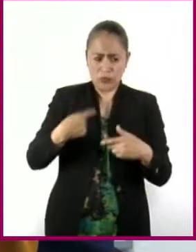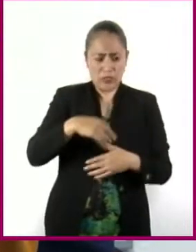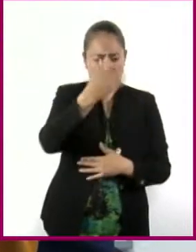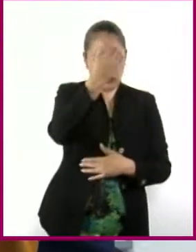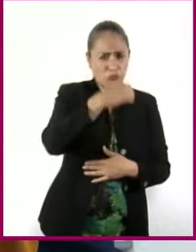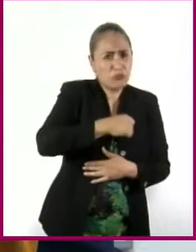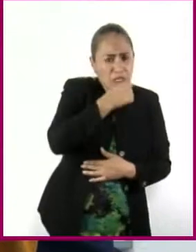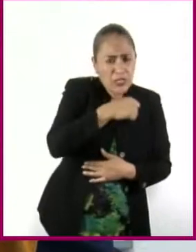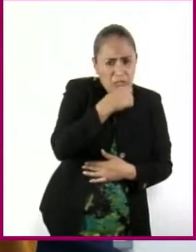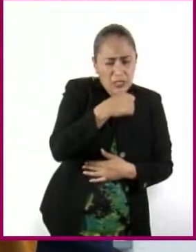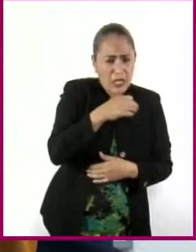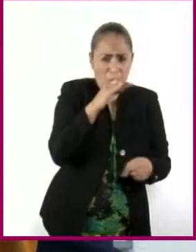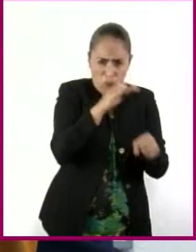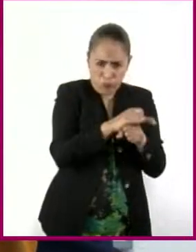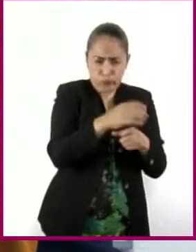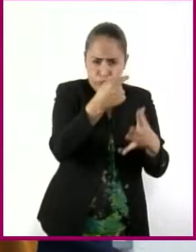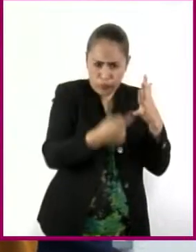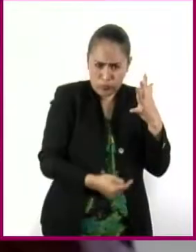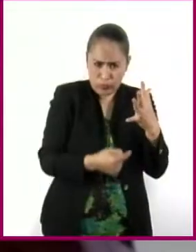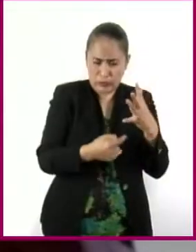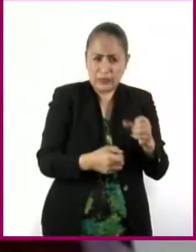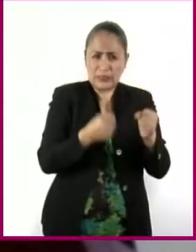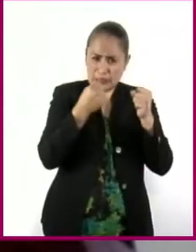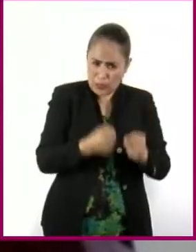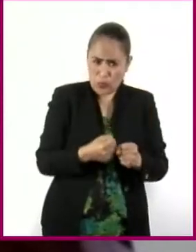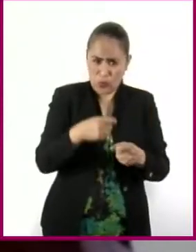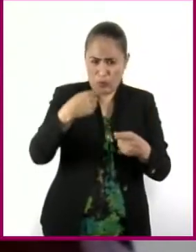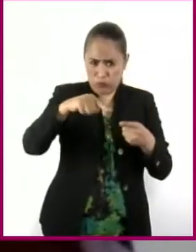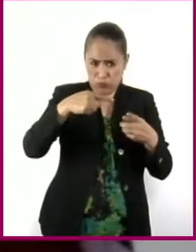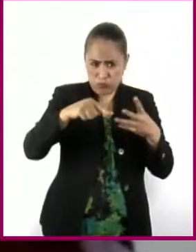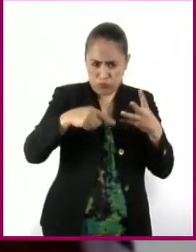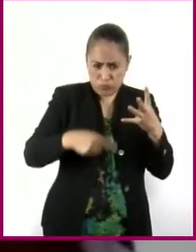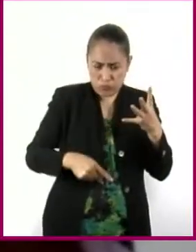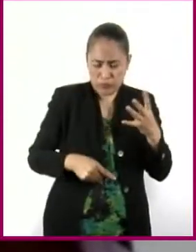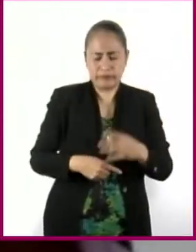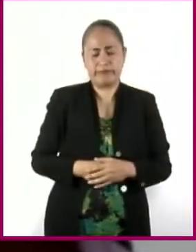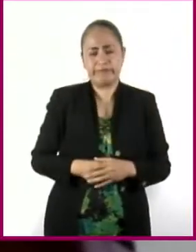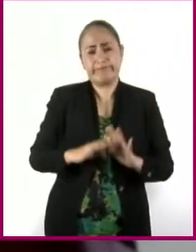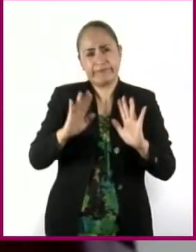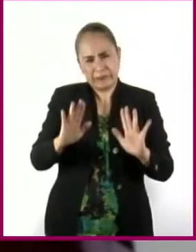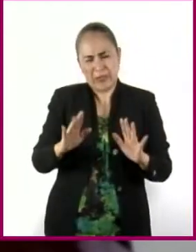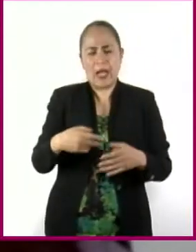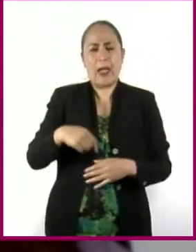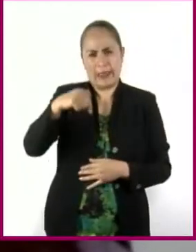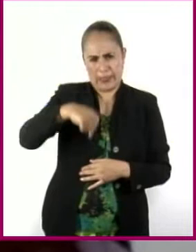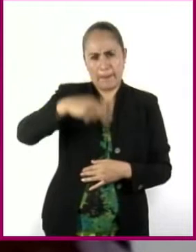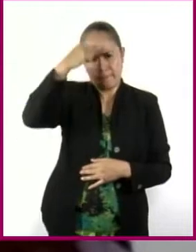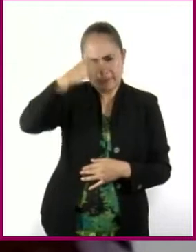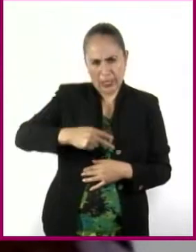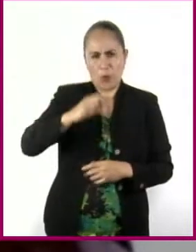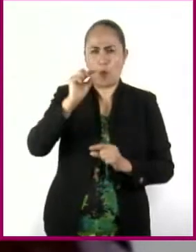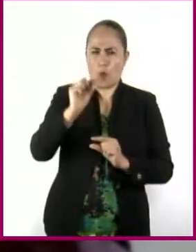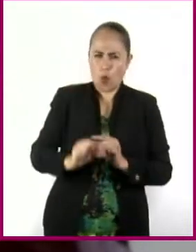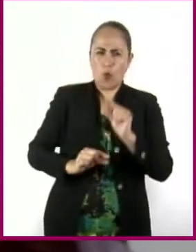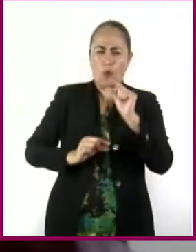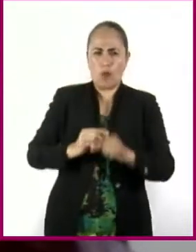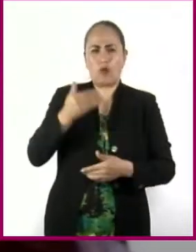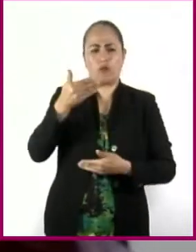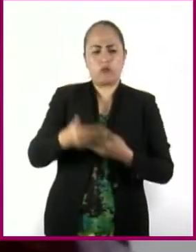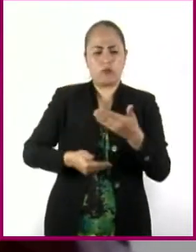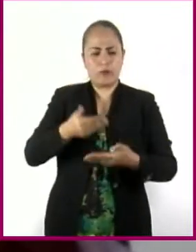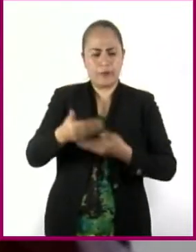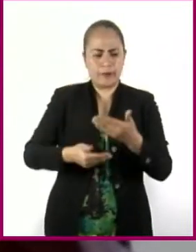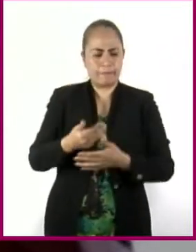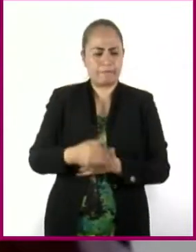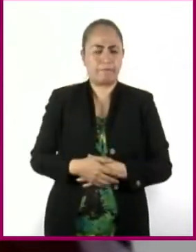mayores? Es decir, ¿están garantizados? Podríamos decir que nuestro país está avanzando en materia de